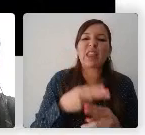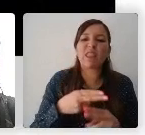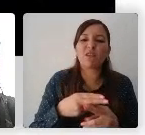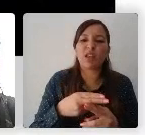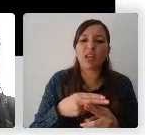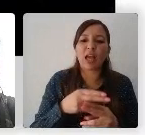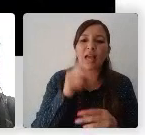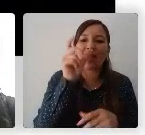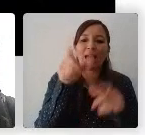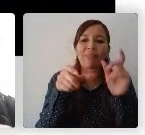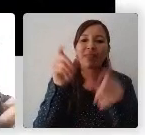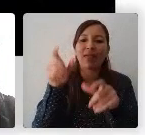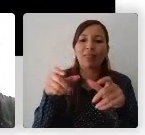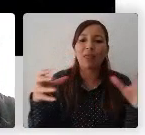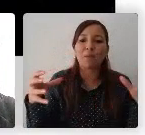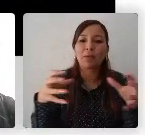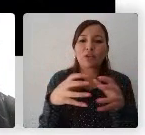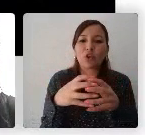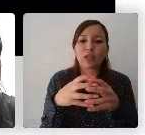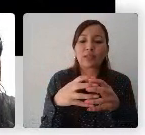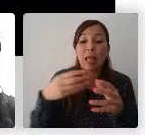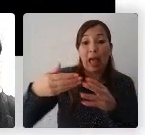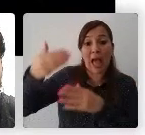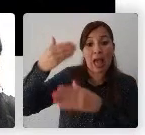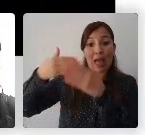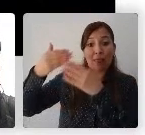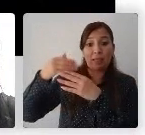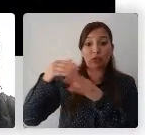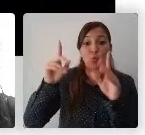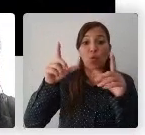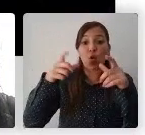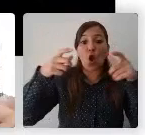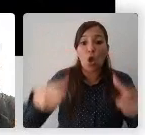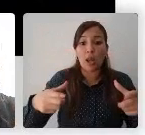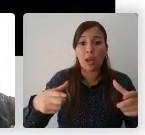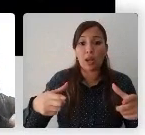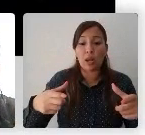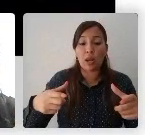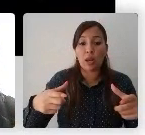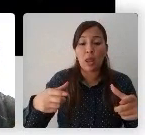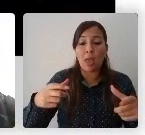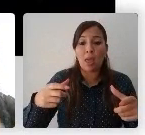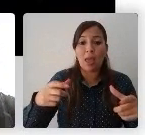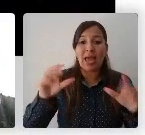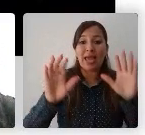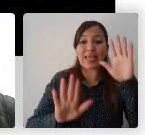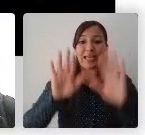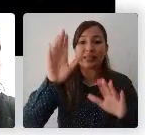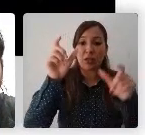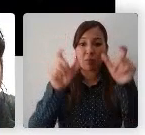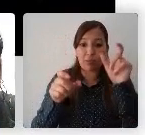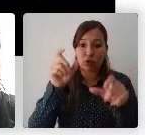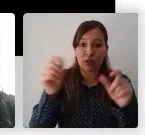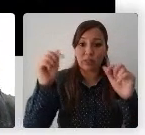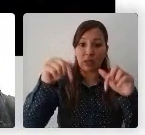destinos que tengan pues, en toda la cadena, ¿no? Que nos asegure la seguridad tanto en el traslado, en el transporte, en el alojamiento,